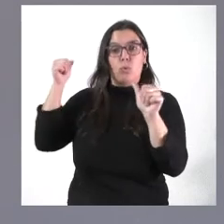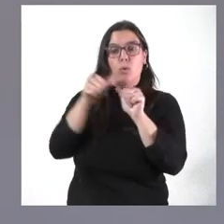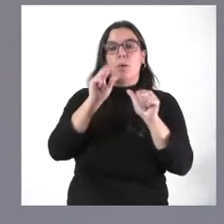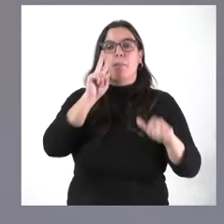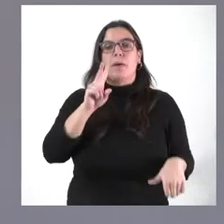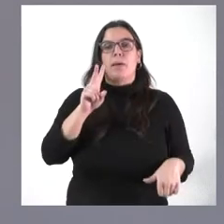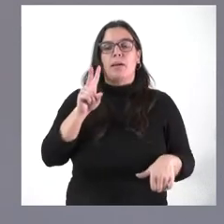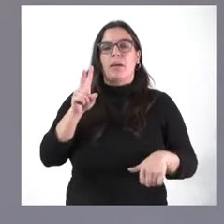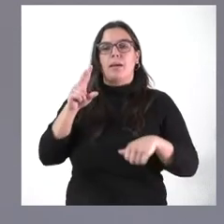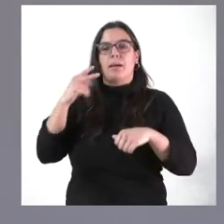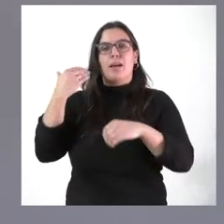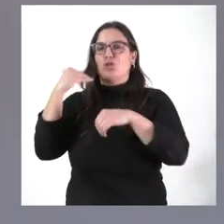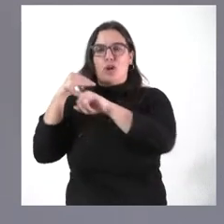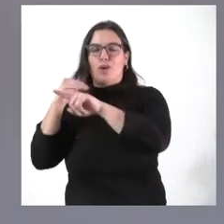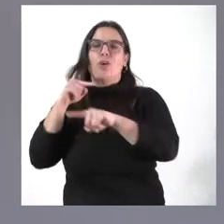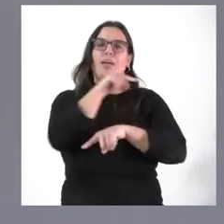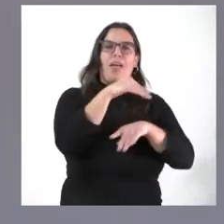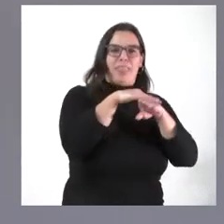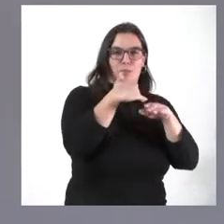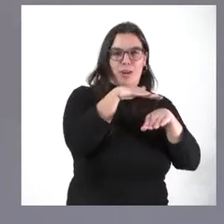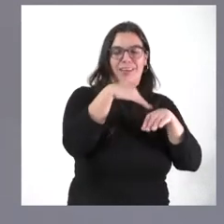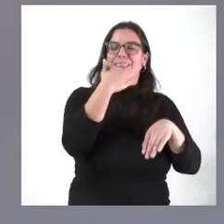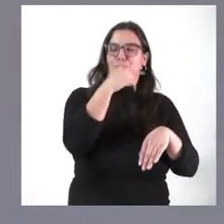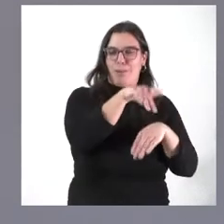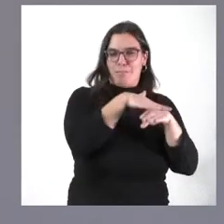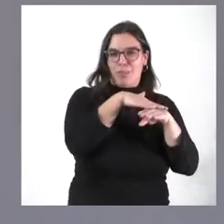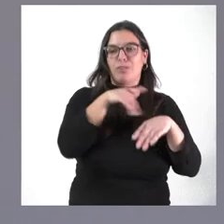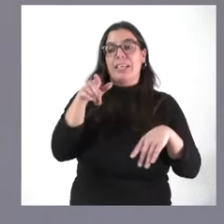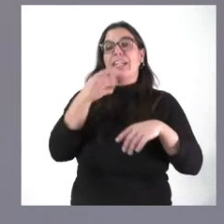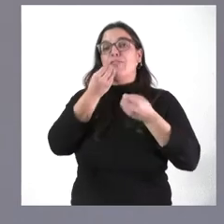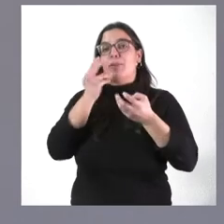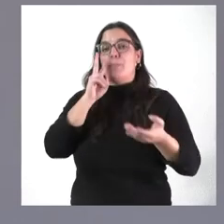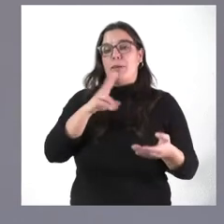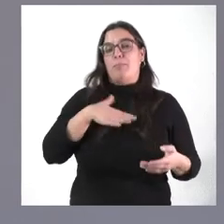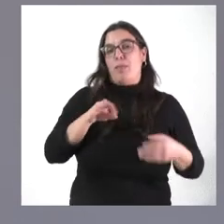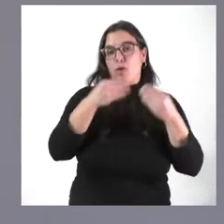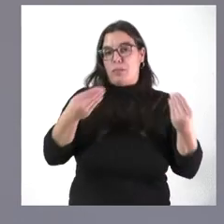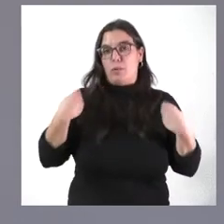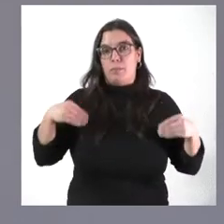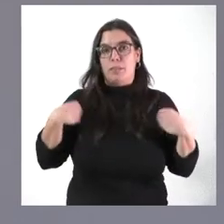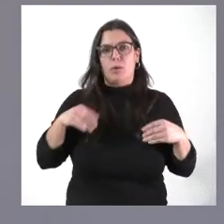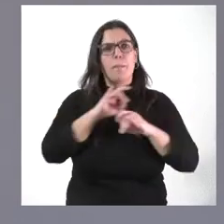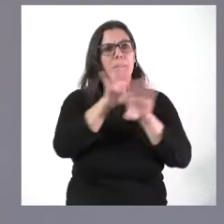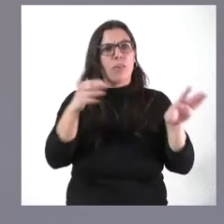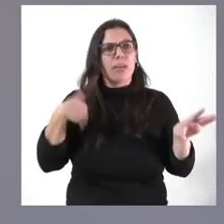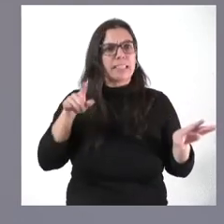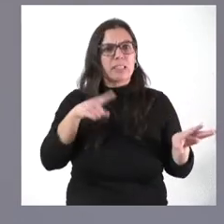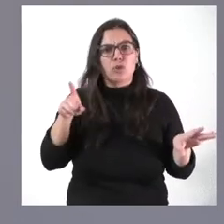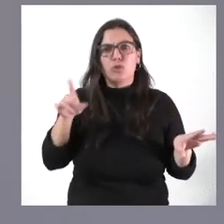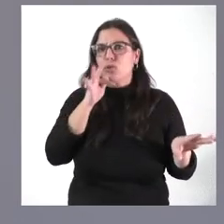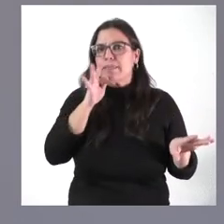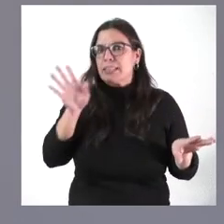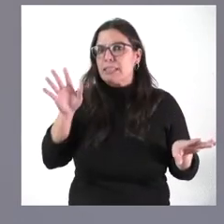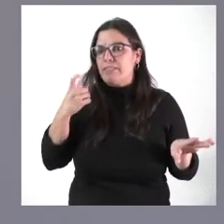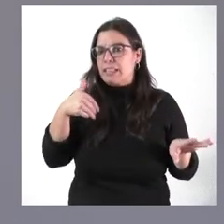de Zamora perdón y La regulación de su su de su información la tienen ustedes a su disposición no sé si lo hemos enviado Ya lo vamos a enviar no